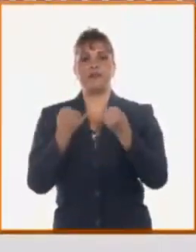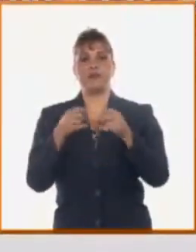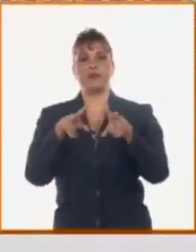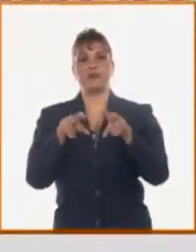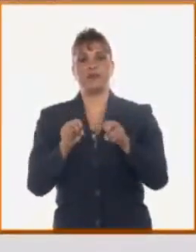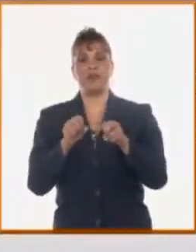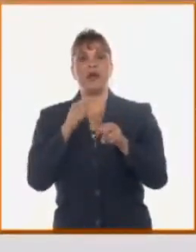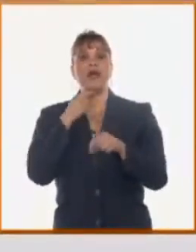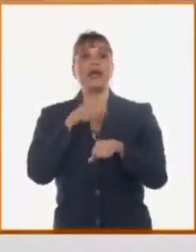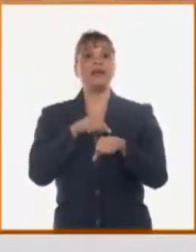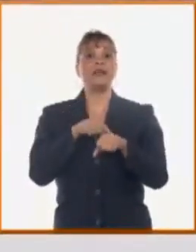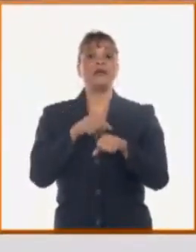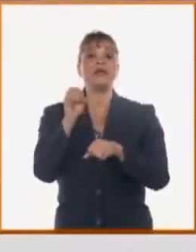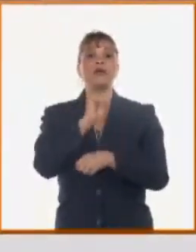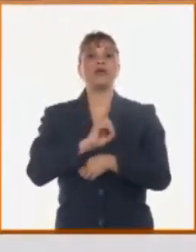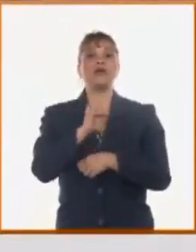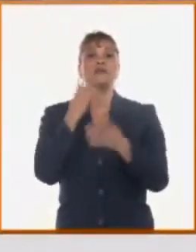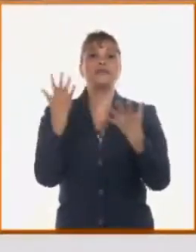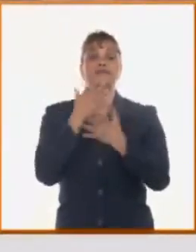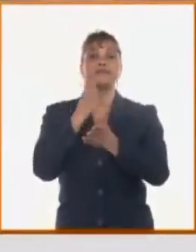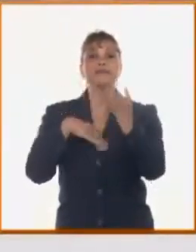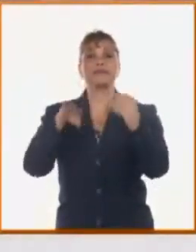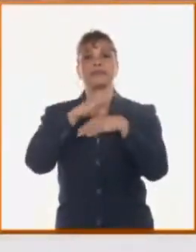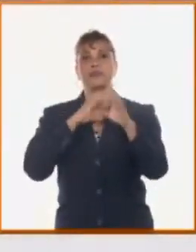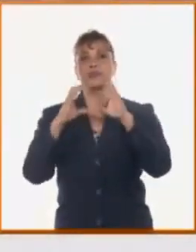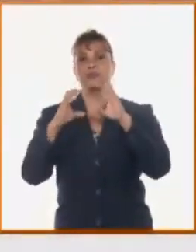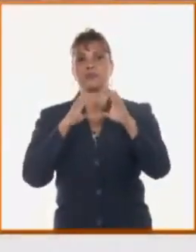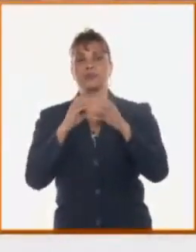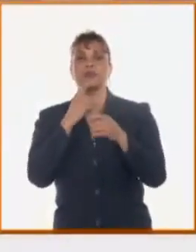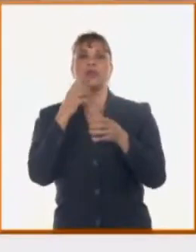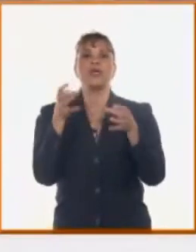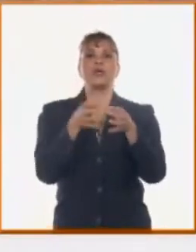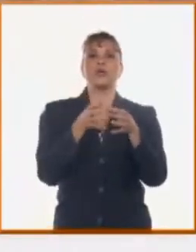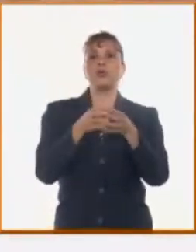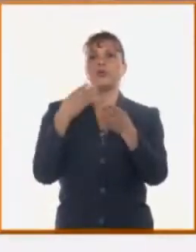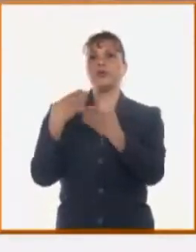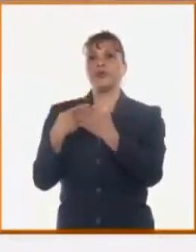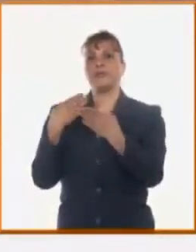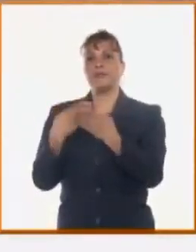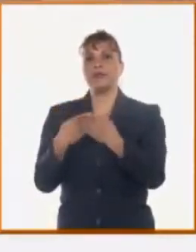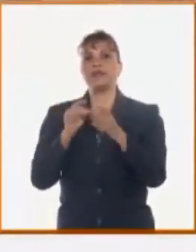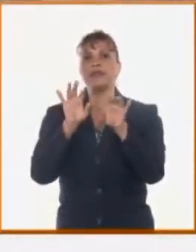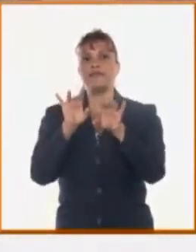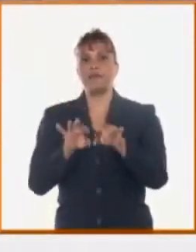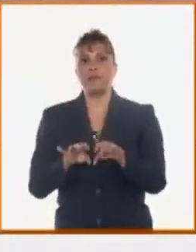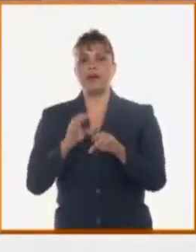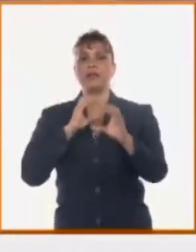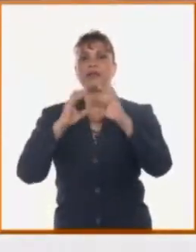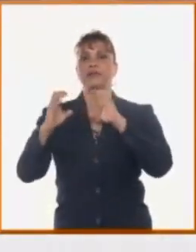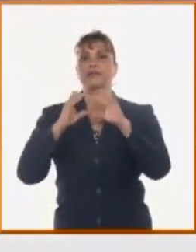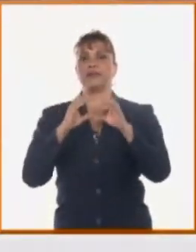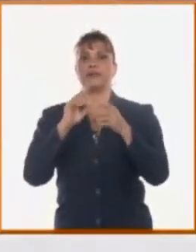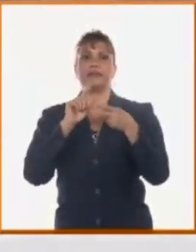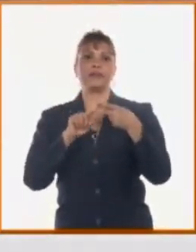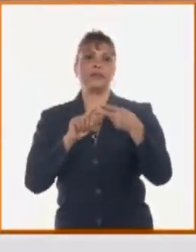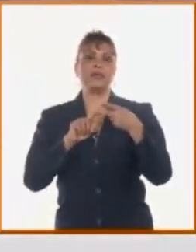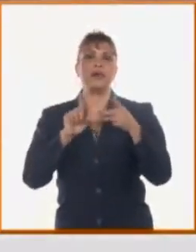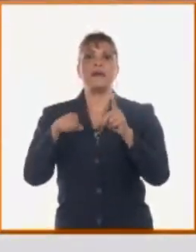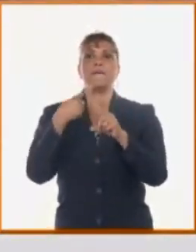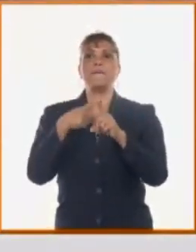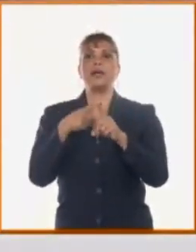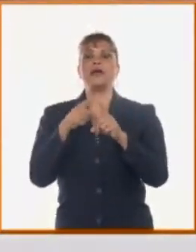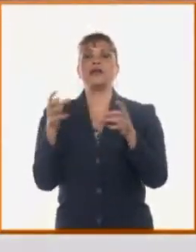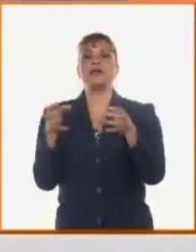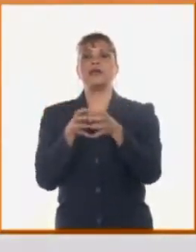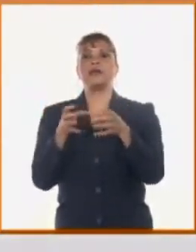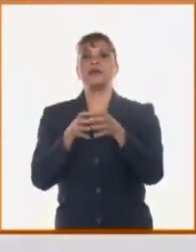Esta vez lo organizan el Ministerio de Comunicaciones, el Grupo Empresarial de la Informática y las Comunicaciones y la Unión de Informáticos